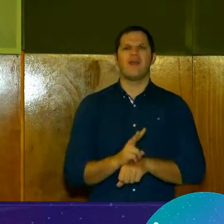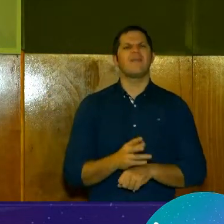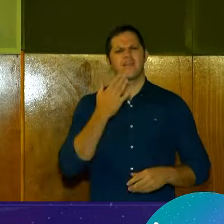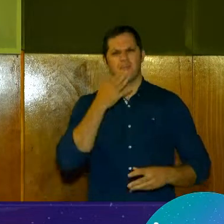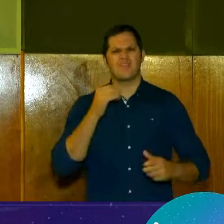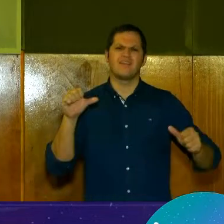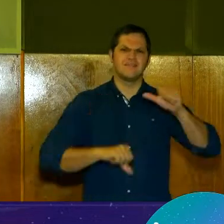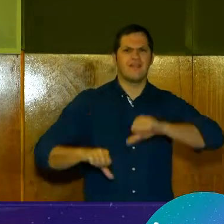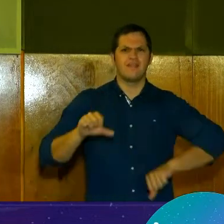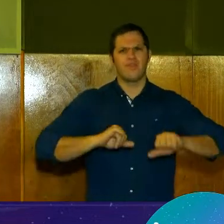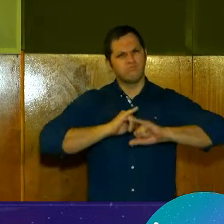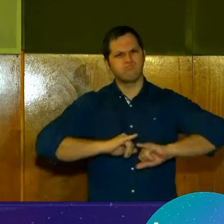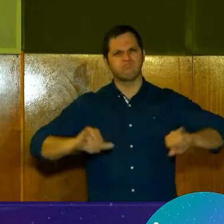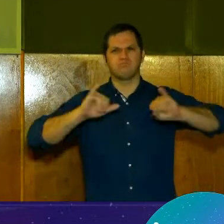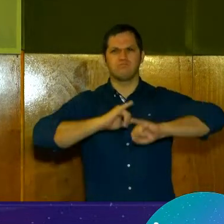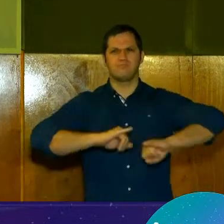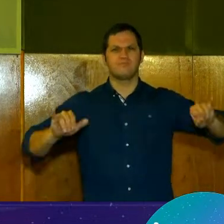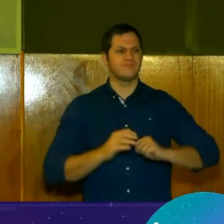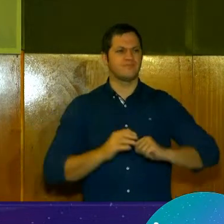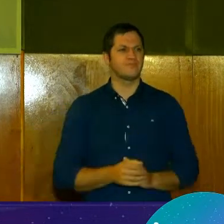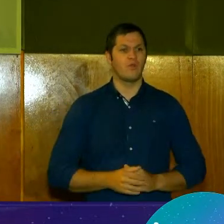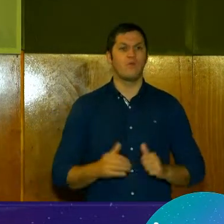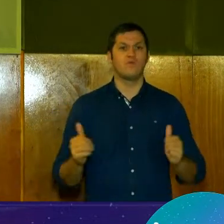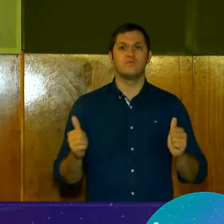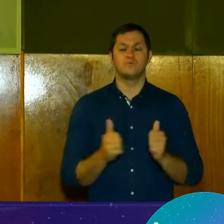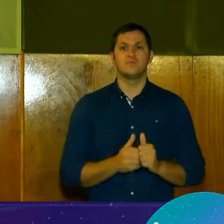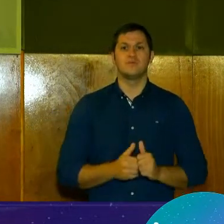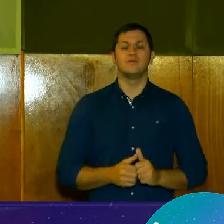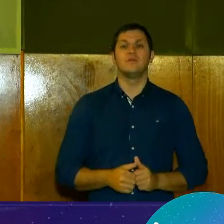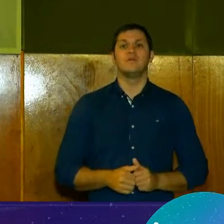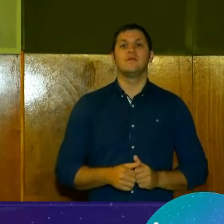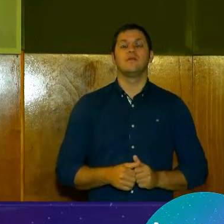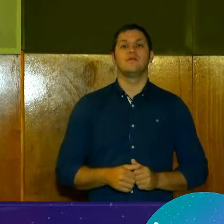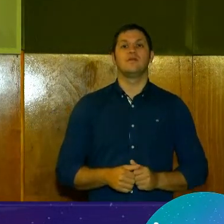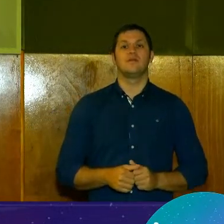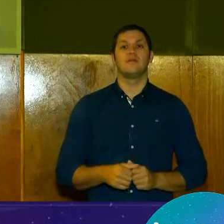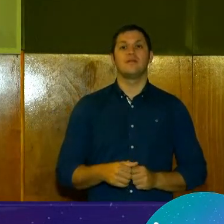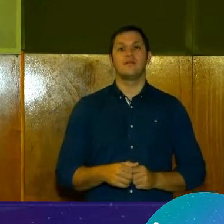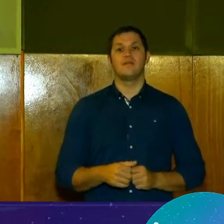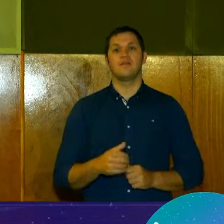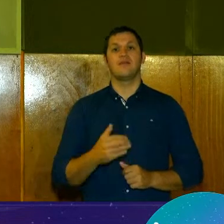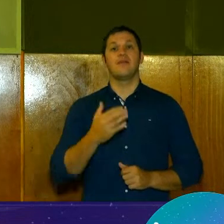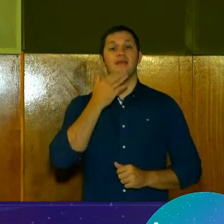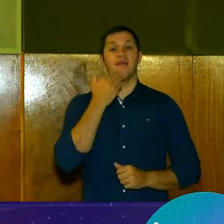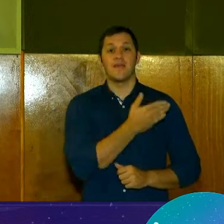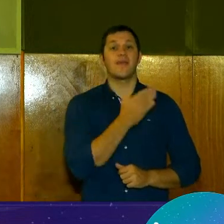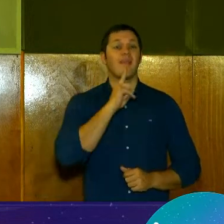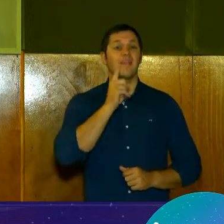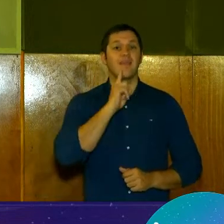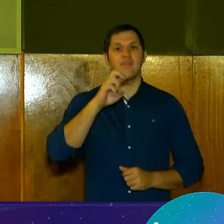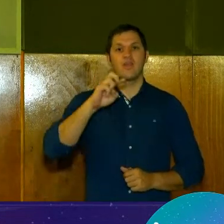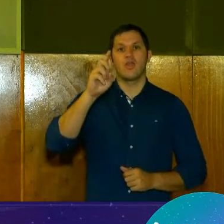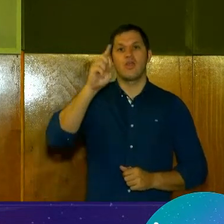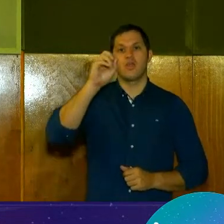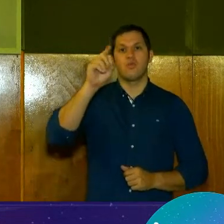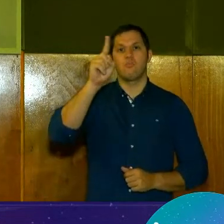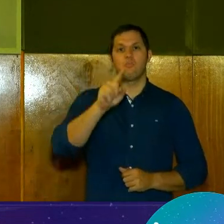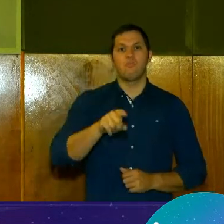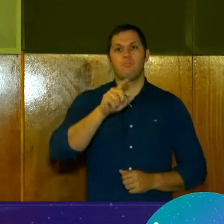doctora en astronomía de la universidad de chile también es docente y una gran divulgadora